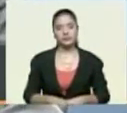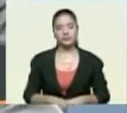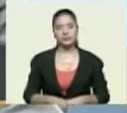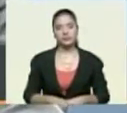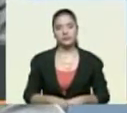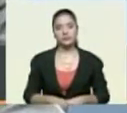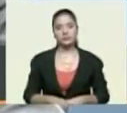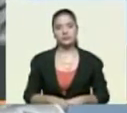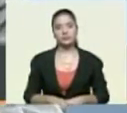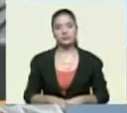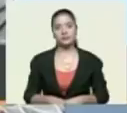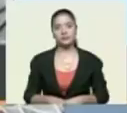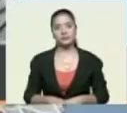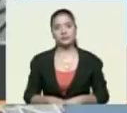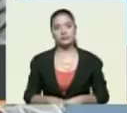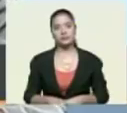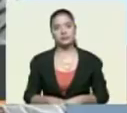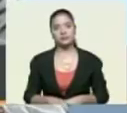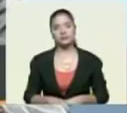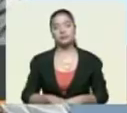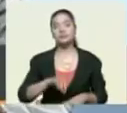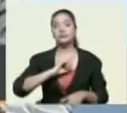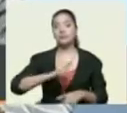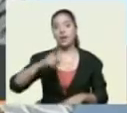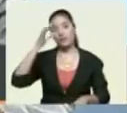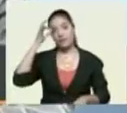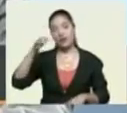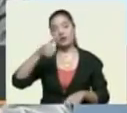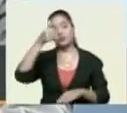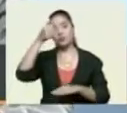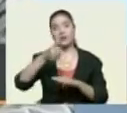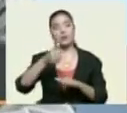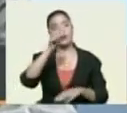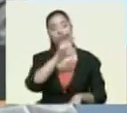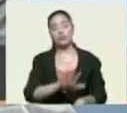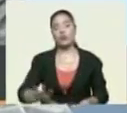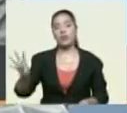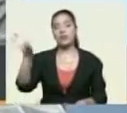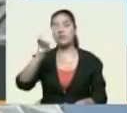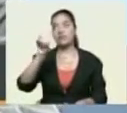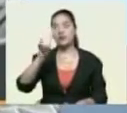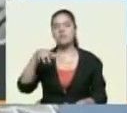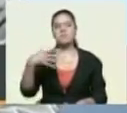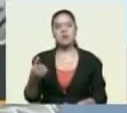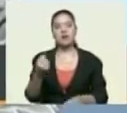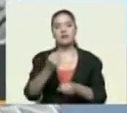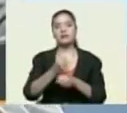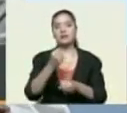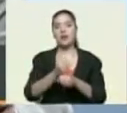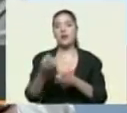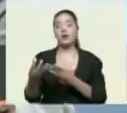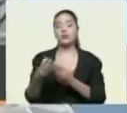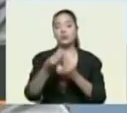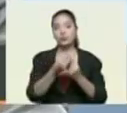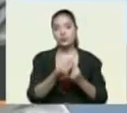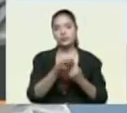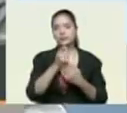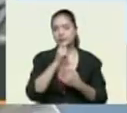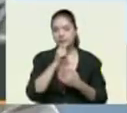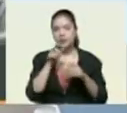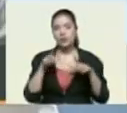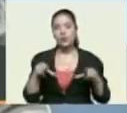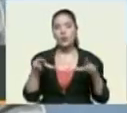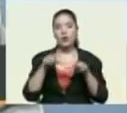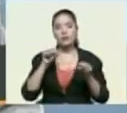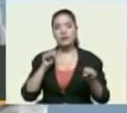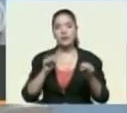Hemos instruido a los fiscales superiores a nivel nacional para que trabajen conjuntamente con las zonas